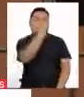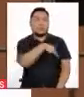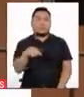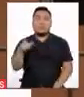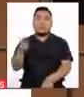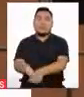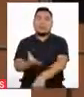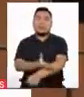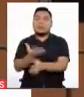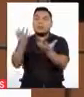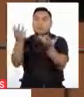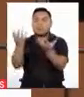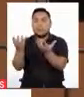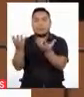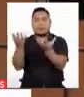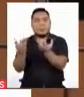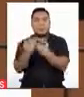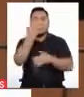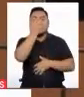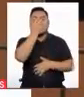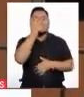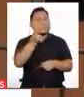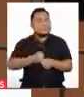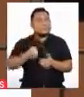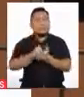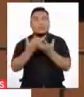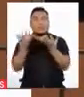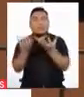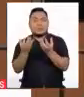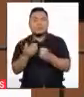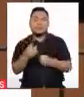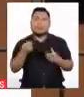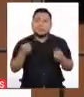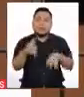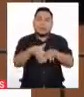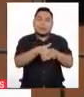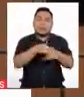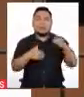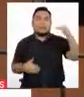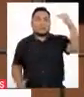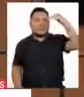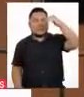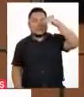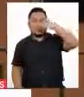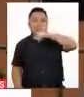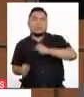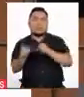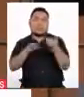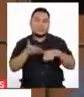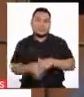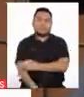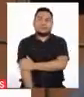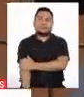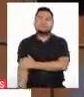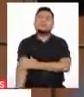de los que entran a cuidados intensivos, y finalmente, gradualmente, con mucho esfuerzo, comenzar a disminuir las personas que fallecen. Presidente, en los últimos